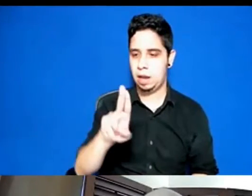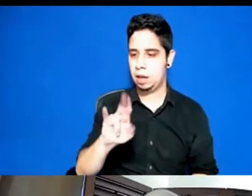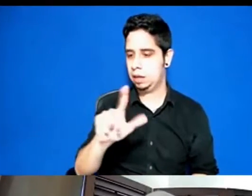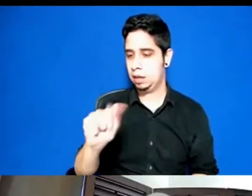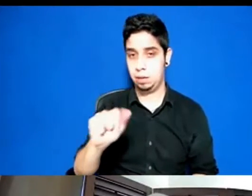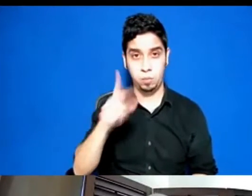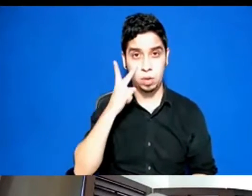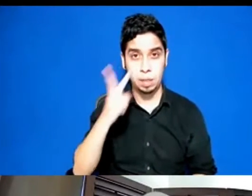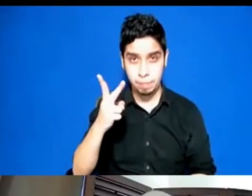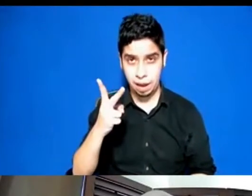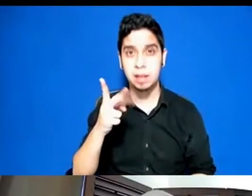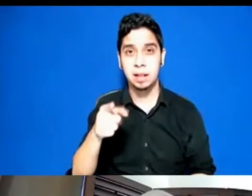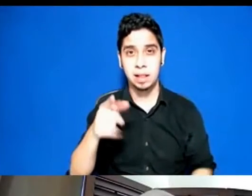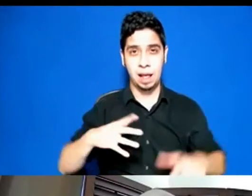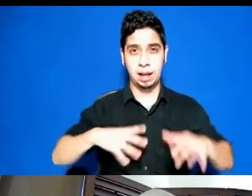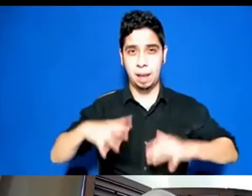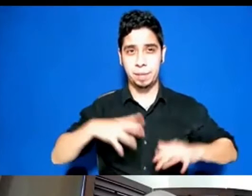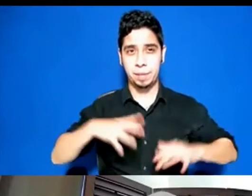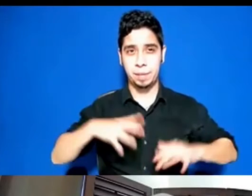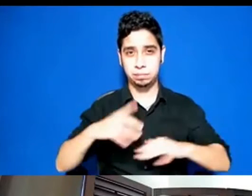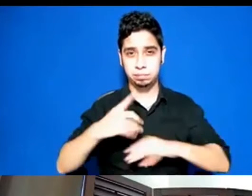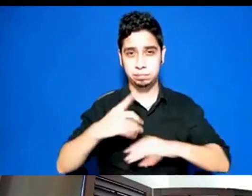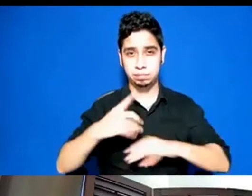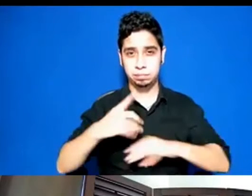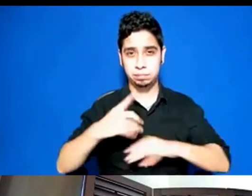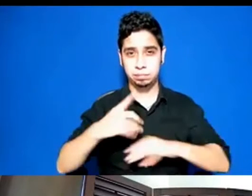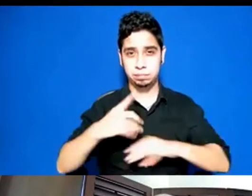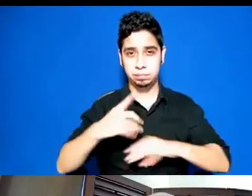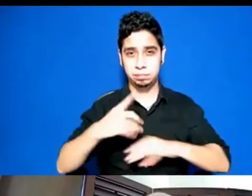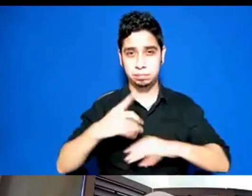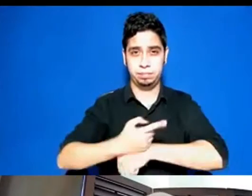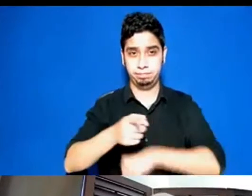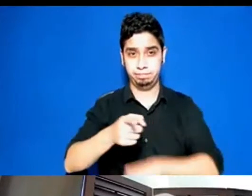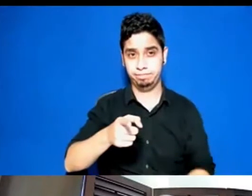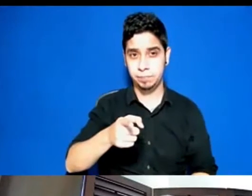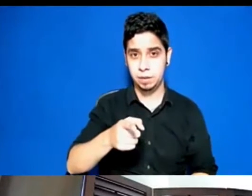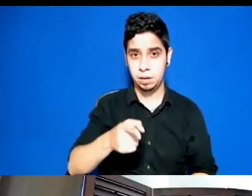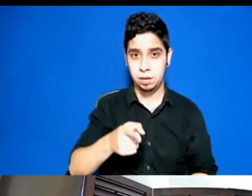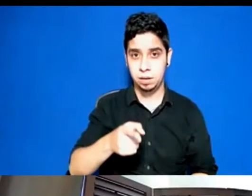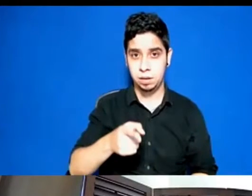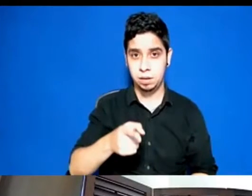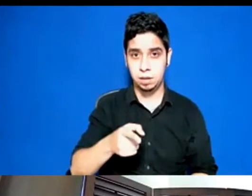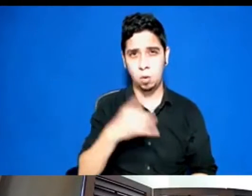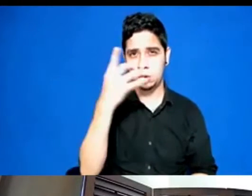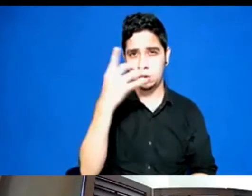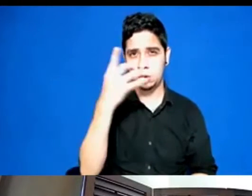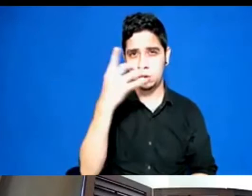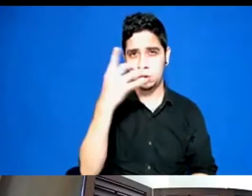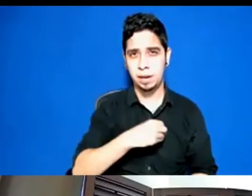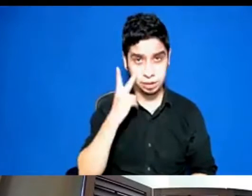nuestro modelo oficial del día mira, de hoy. Mira, Karen. Ay, esa me gusta, qué bonito. Qué